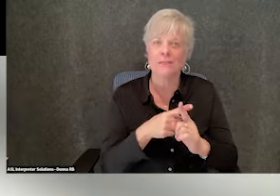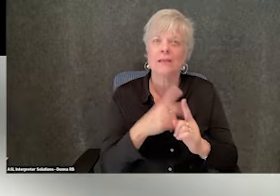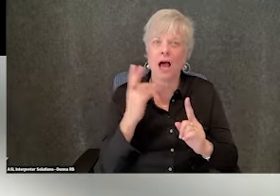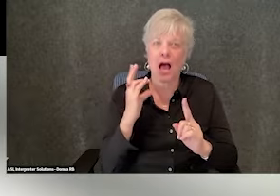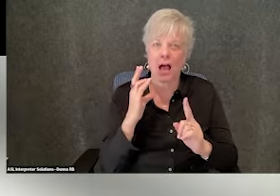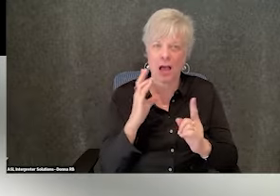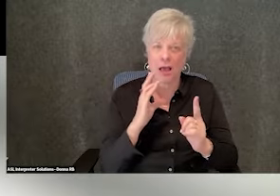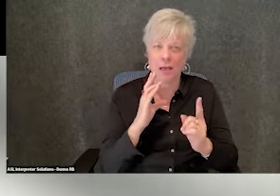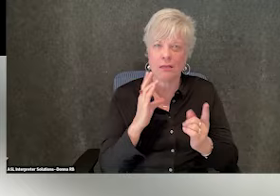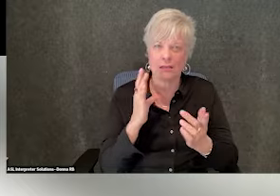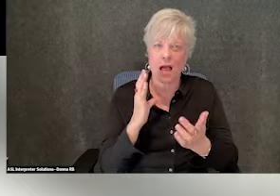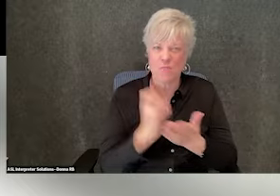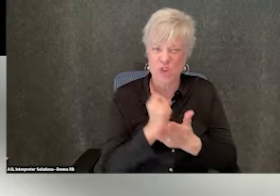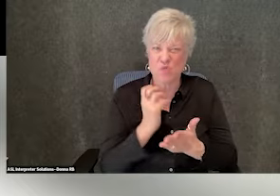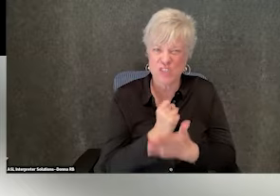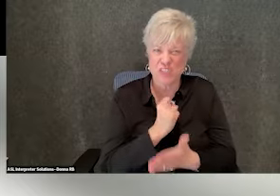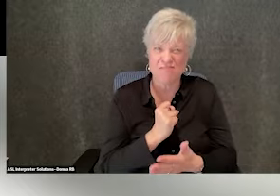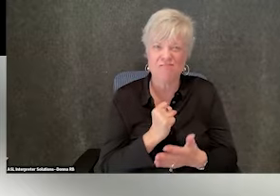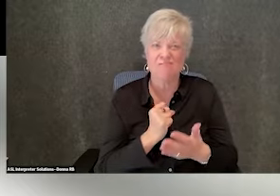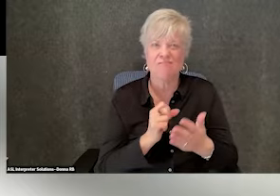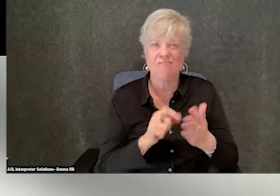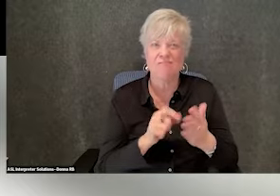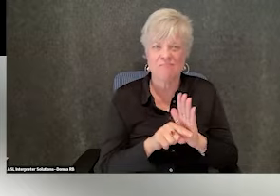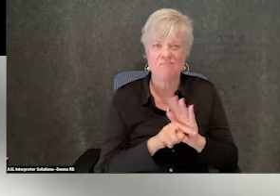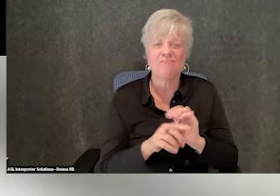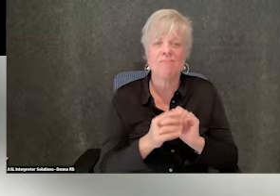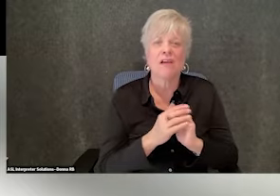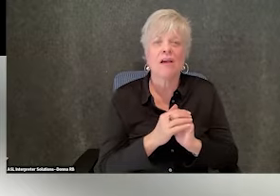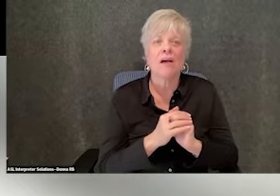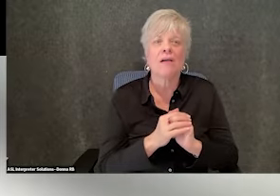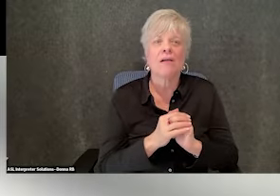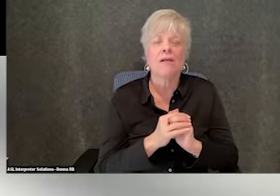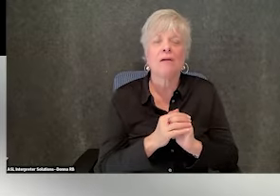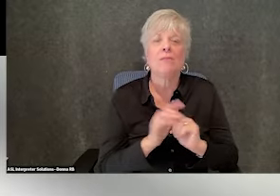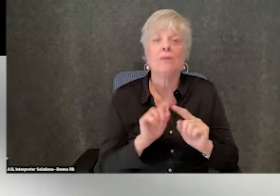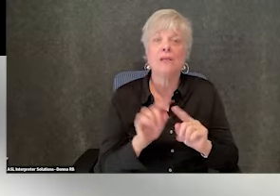de abusos económicos o abusos